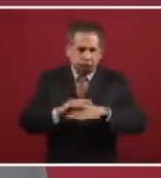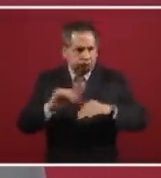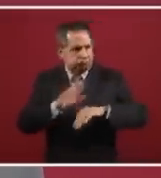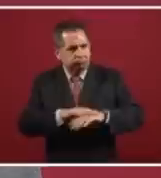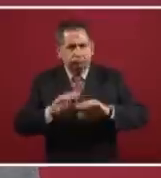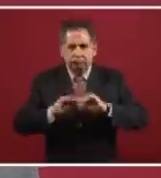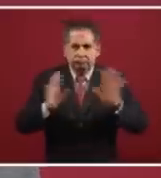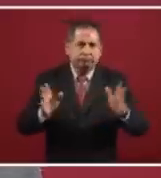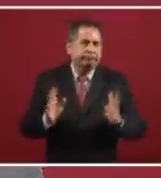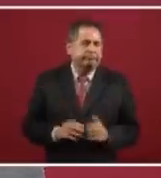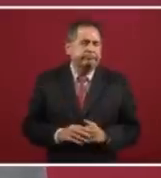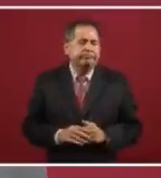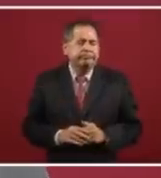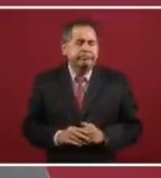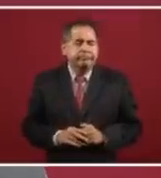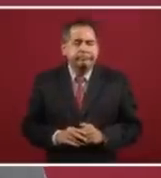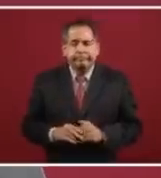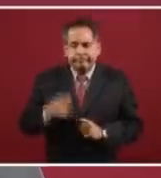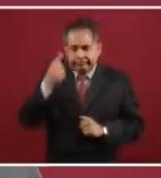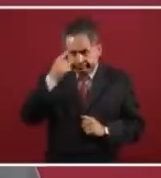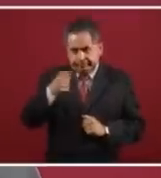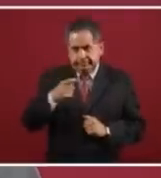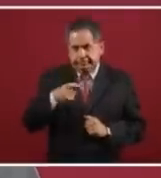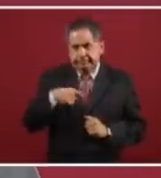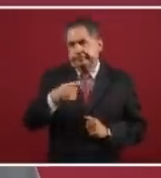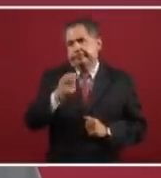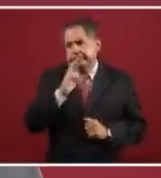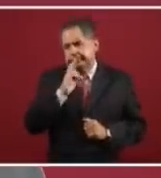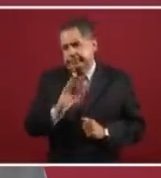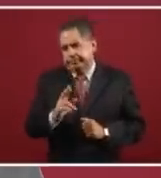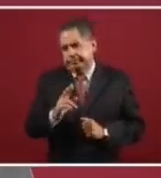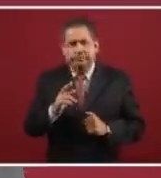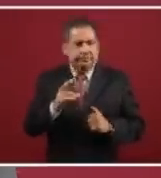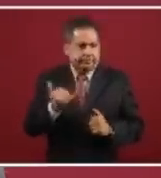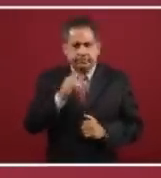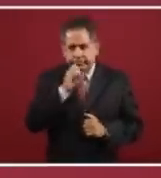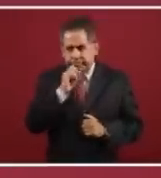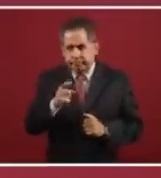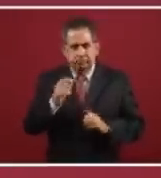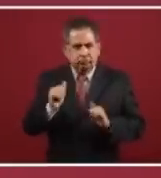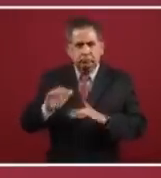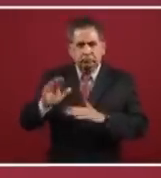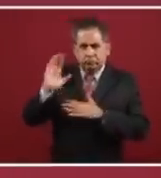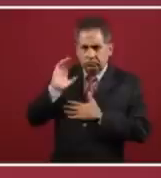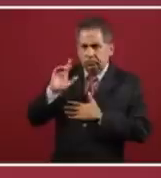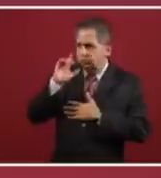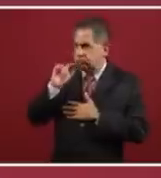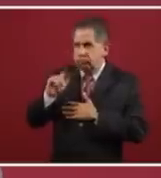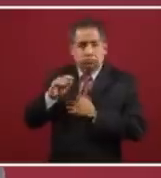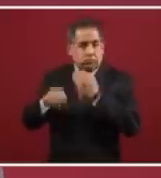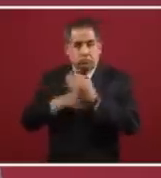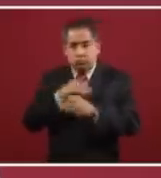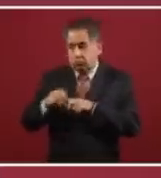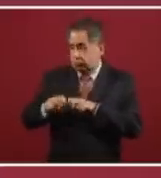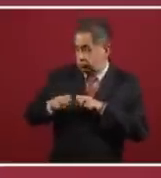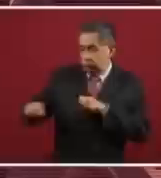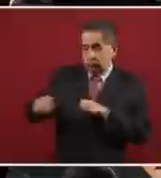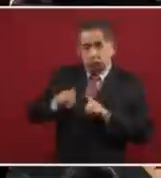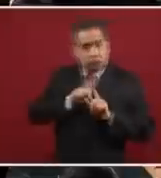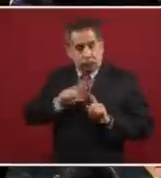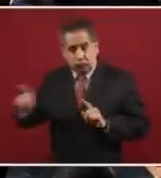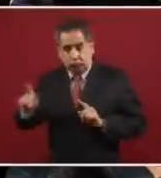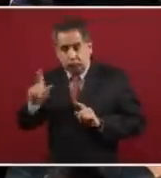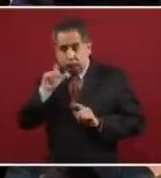preguntas para dar respuesta, y nos comprometemos a estar todos